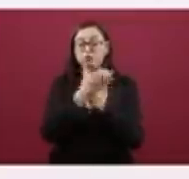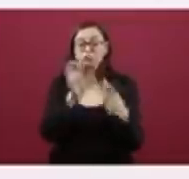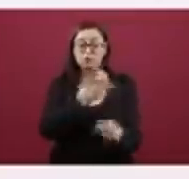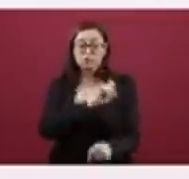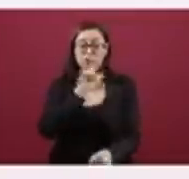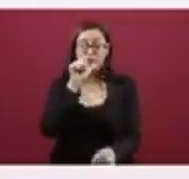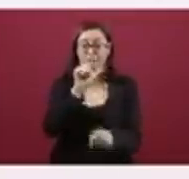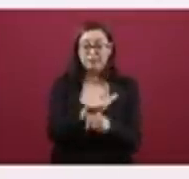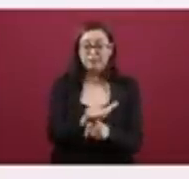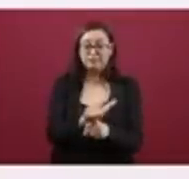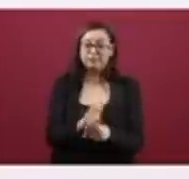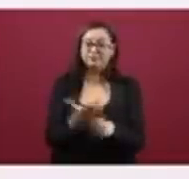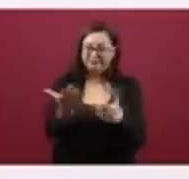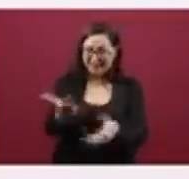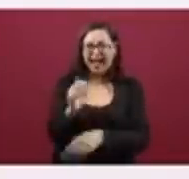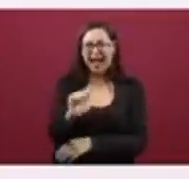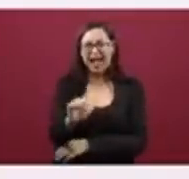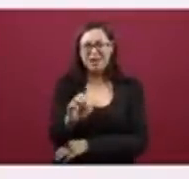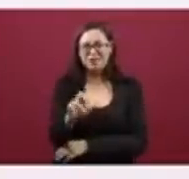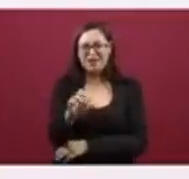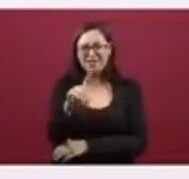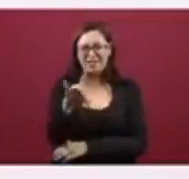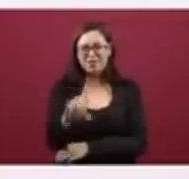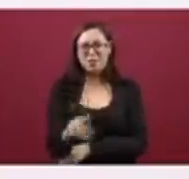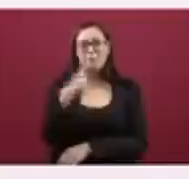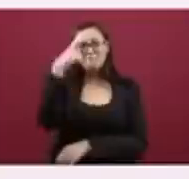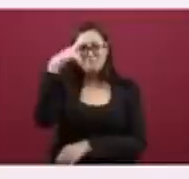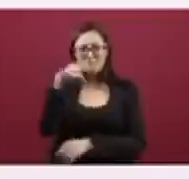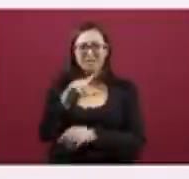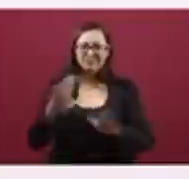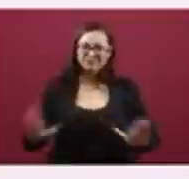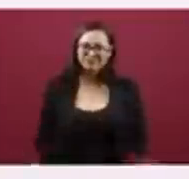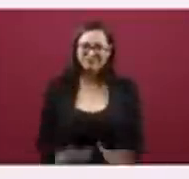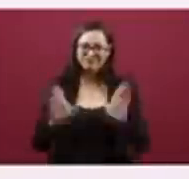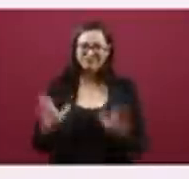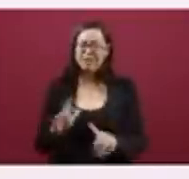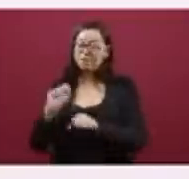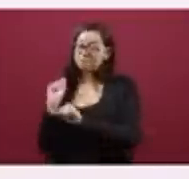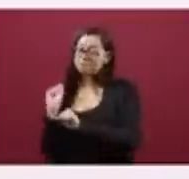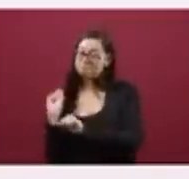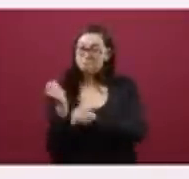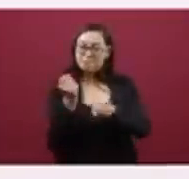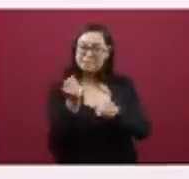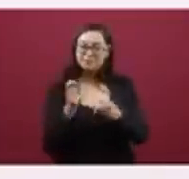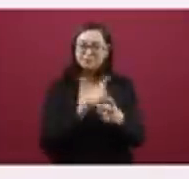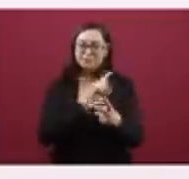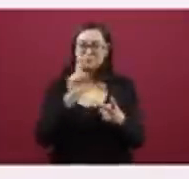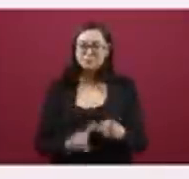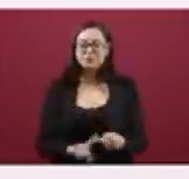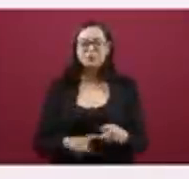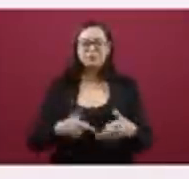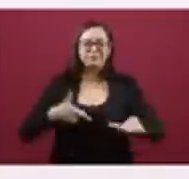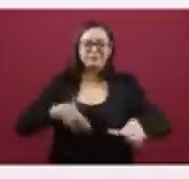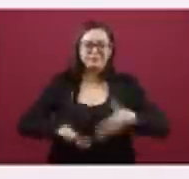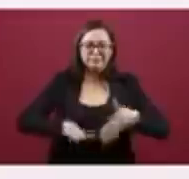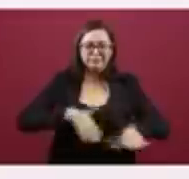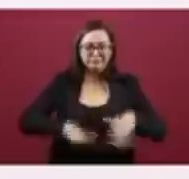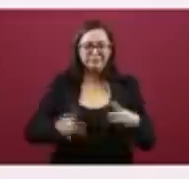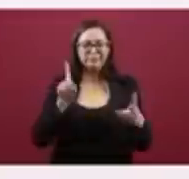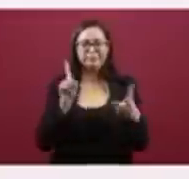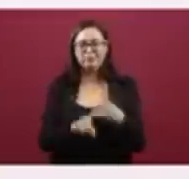alfredo para el fomento al béisbol la caminata y el